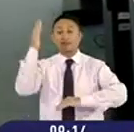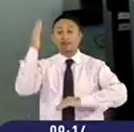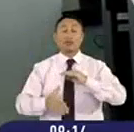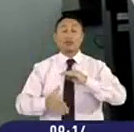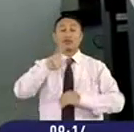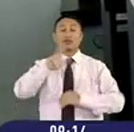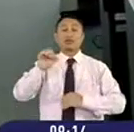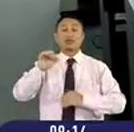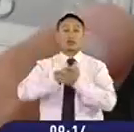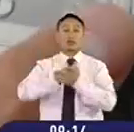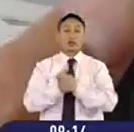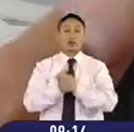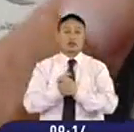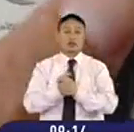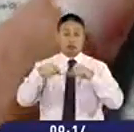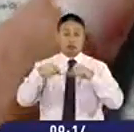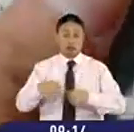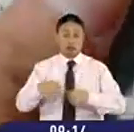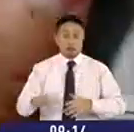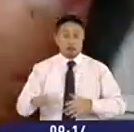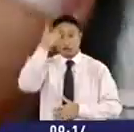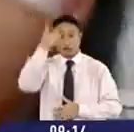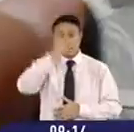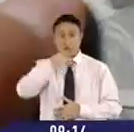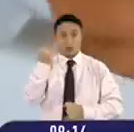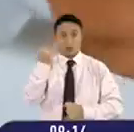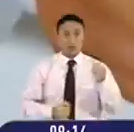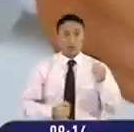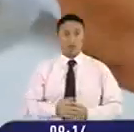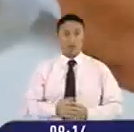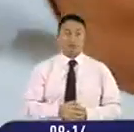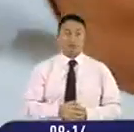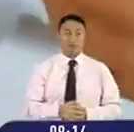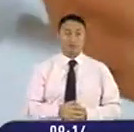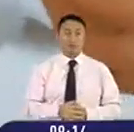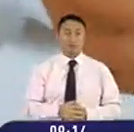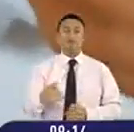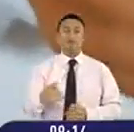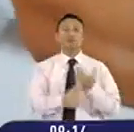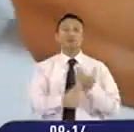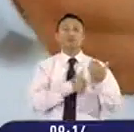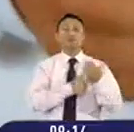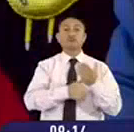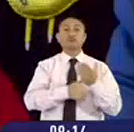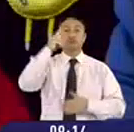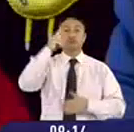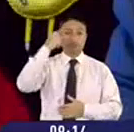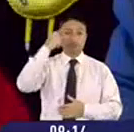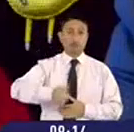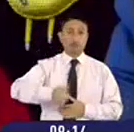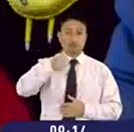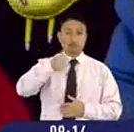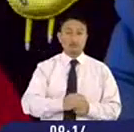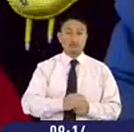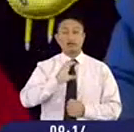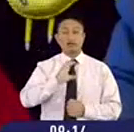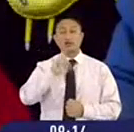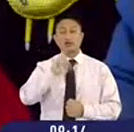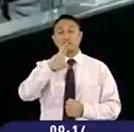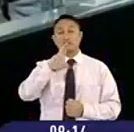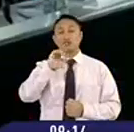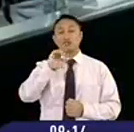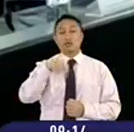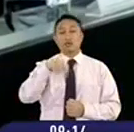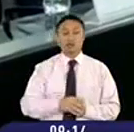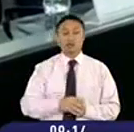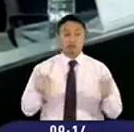noviembre, donde se debería tomar la decisión final. Al respecto, el ministro de Gobierno, Henry Cucalón, manifestó que si hay acuerdo